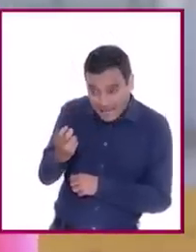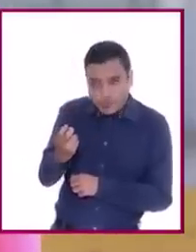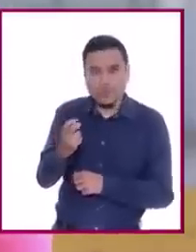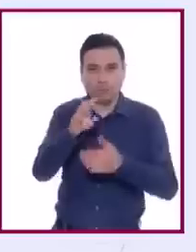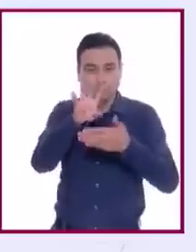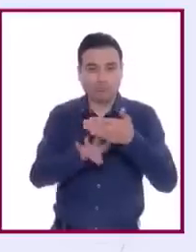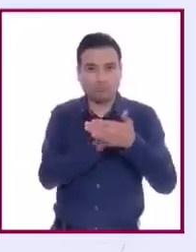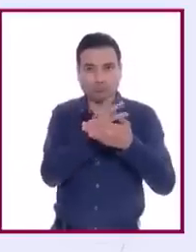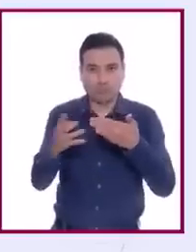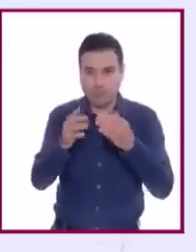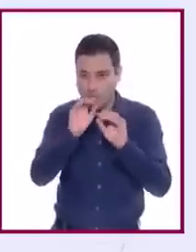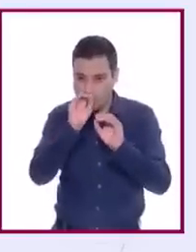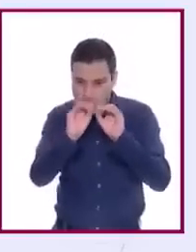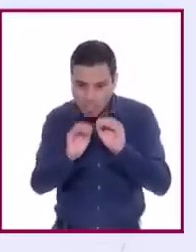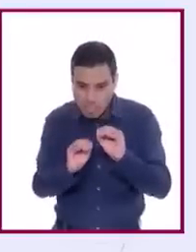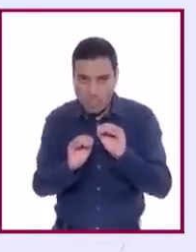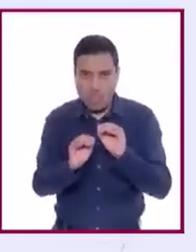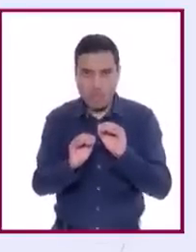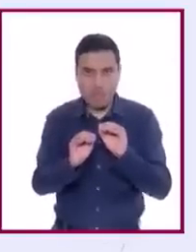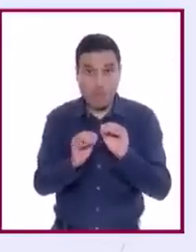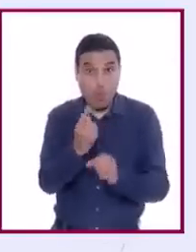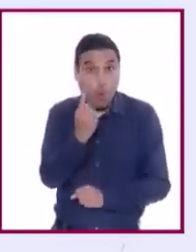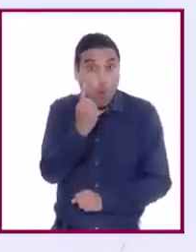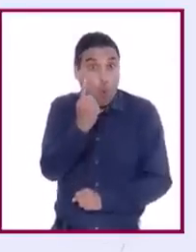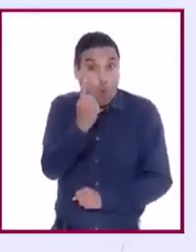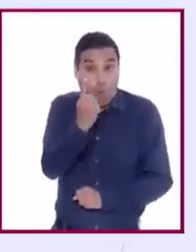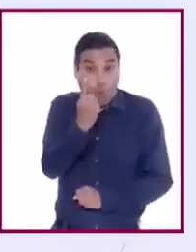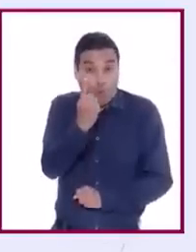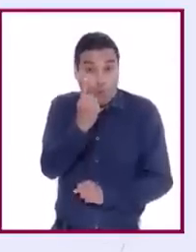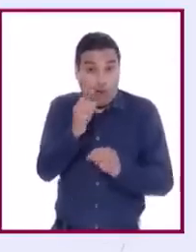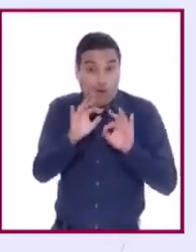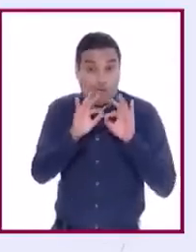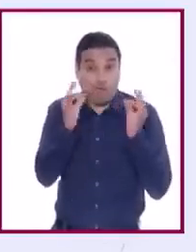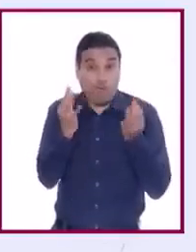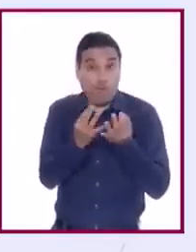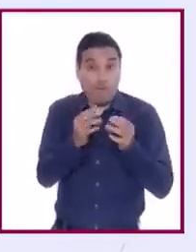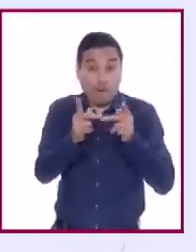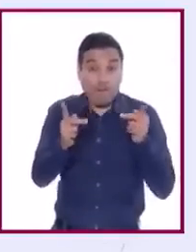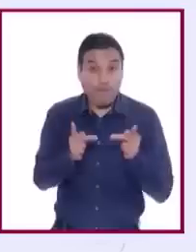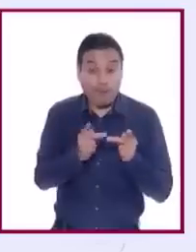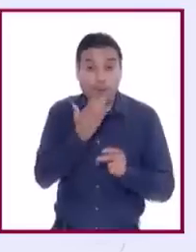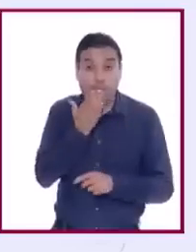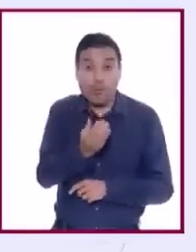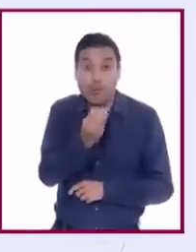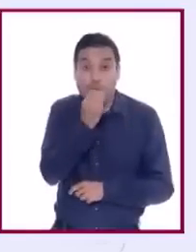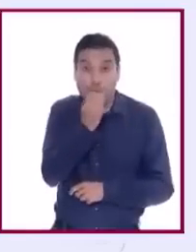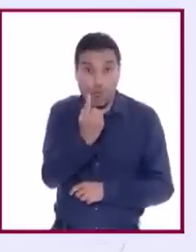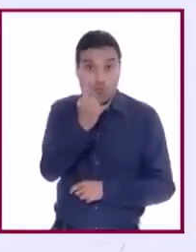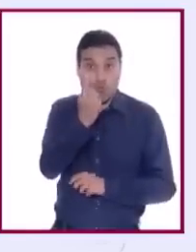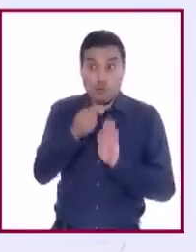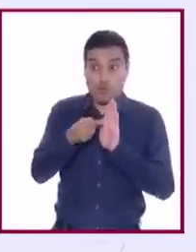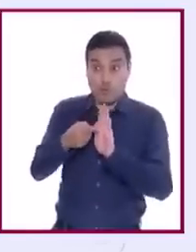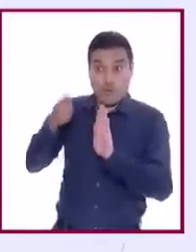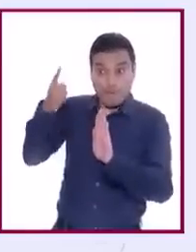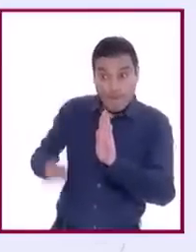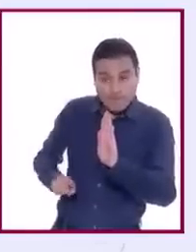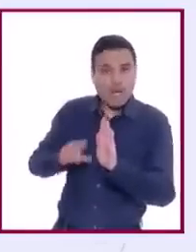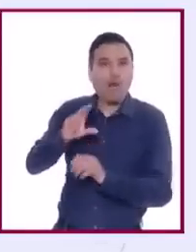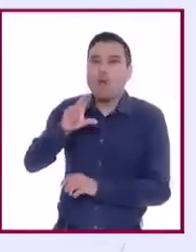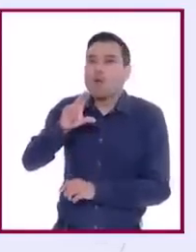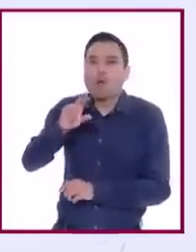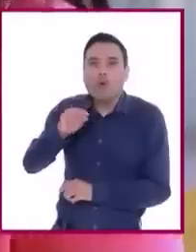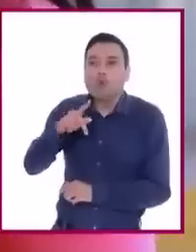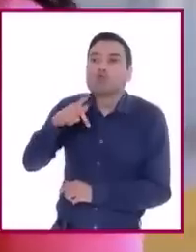del bien comer y ahí estamos respetando también esos saberes Y esa alimentación que hay en las comunidades